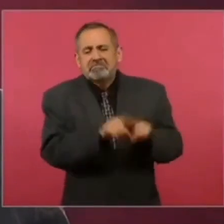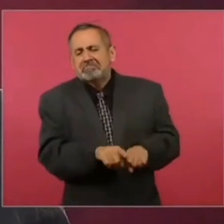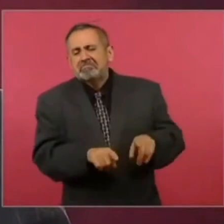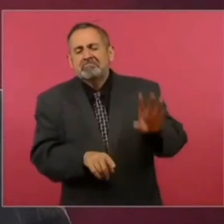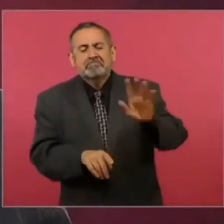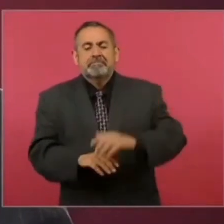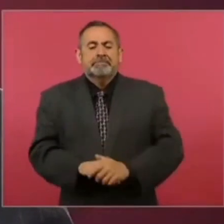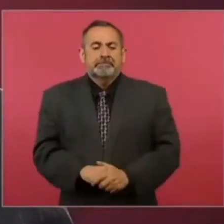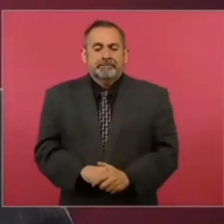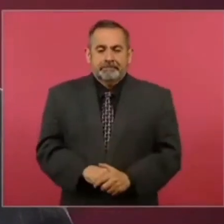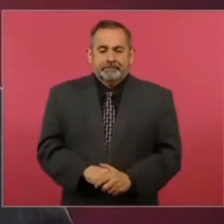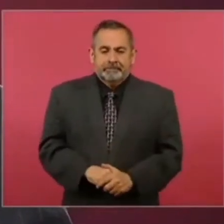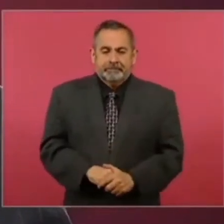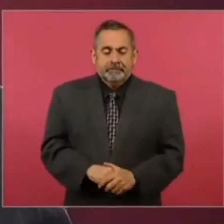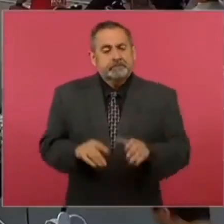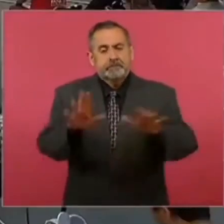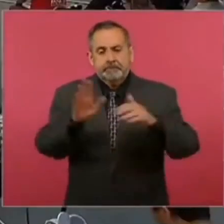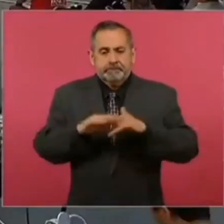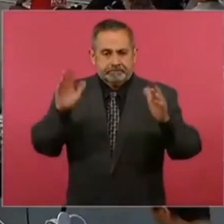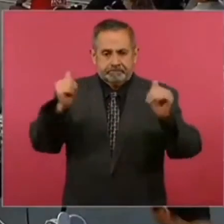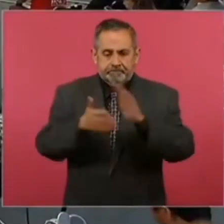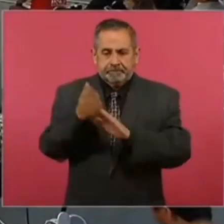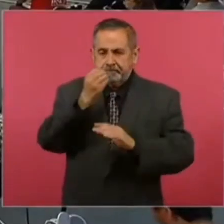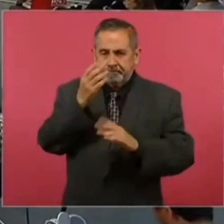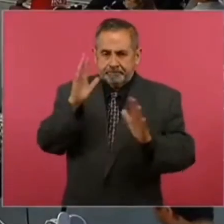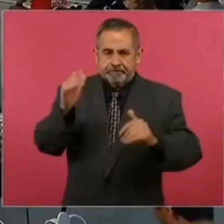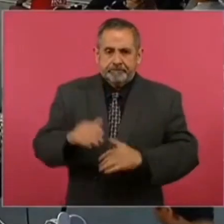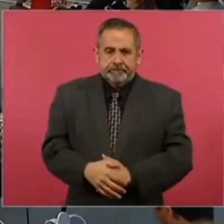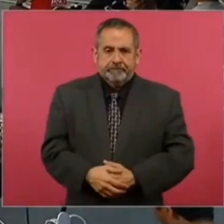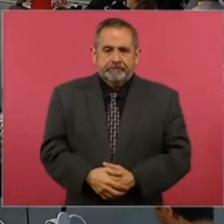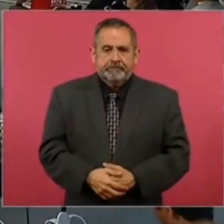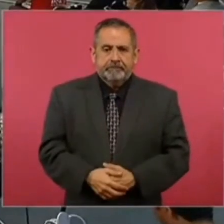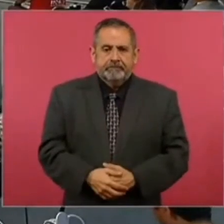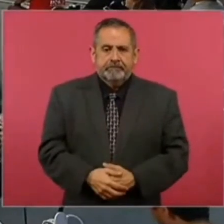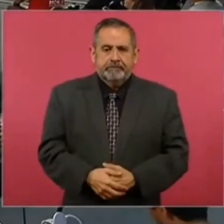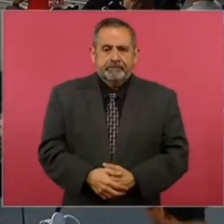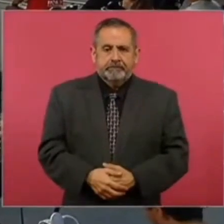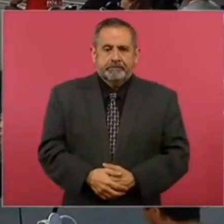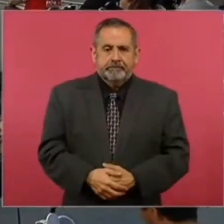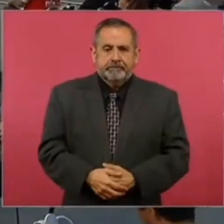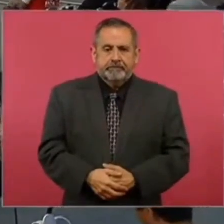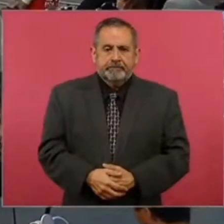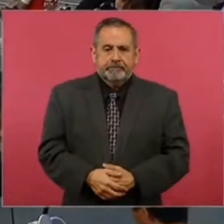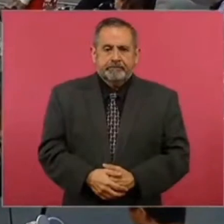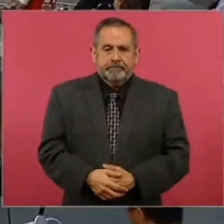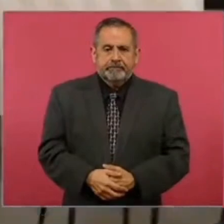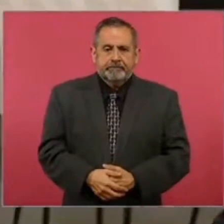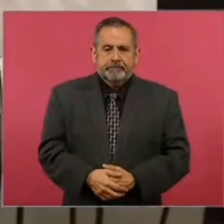Bueno, vámonos a desayunar.